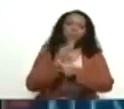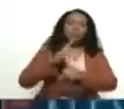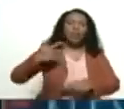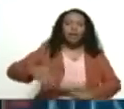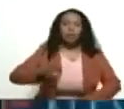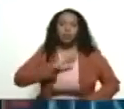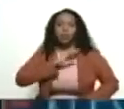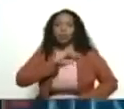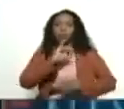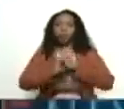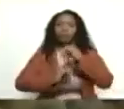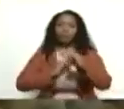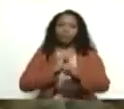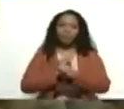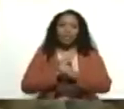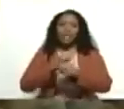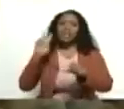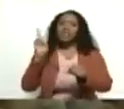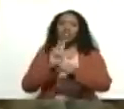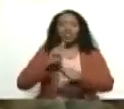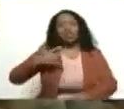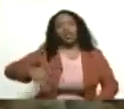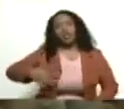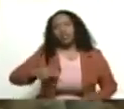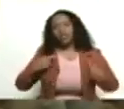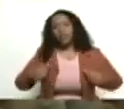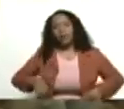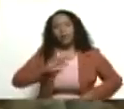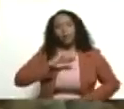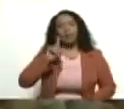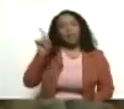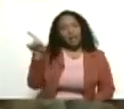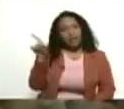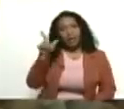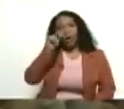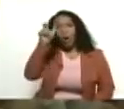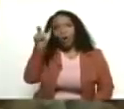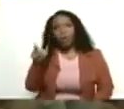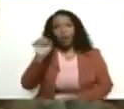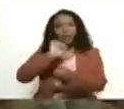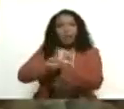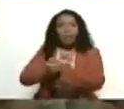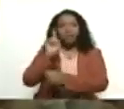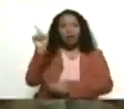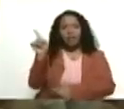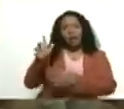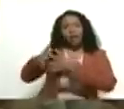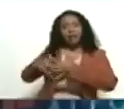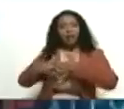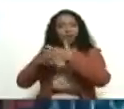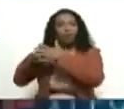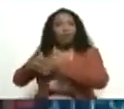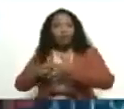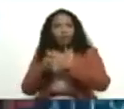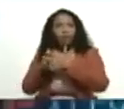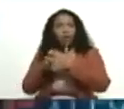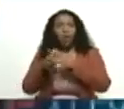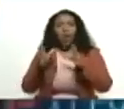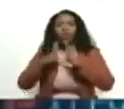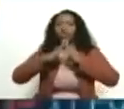de la violación de los derechos humanos de nuestro diplomático Alex Saab. Todas las pruebas que se han